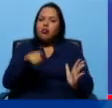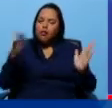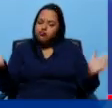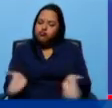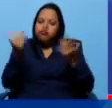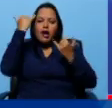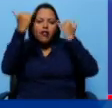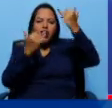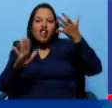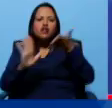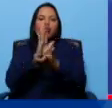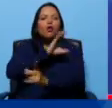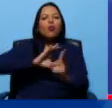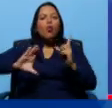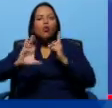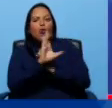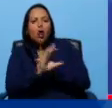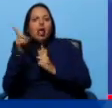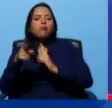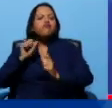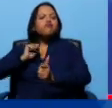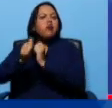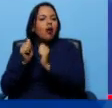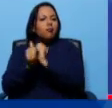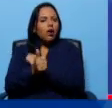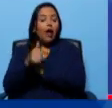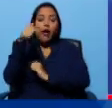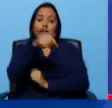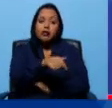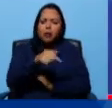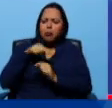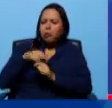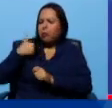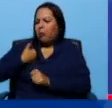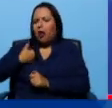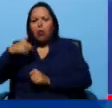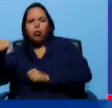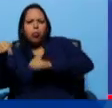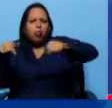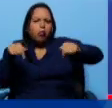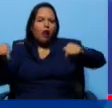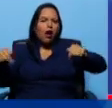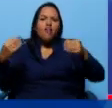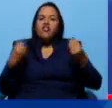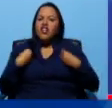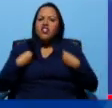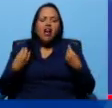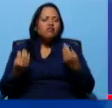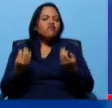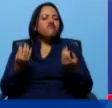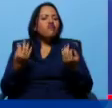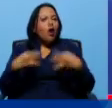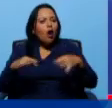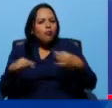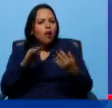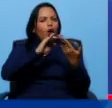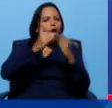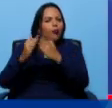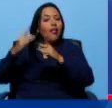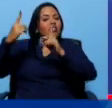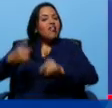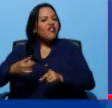iniciativas de carácter cultural, deportivo, por aquí, por allá. La vida sana en una comunidad